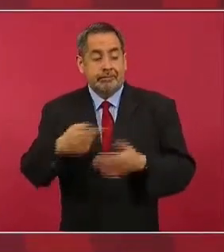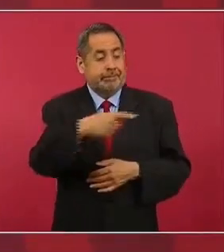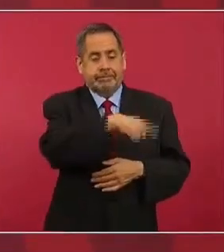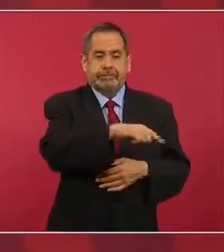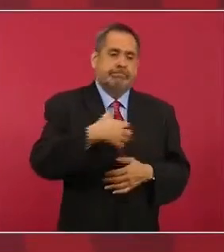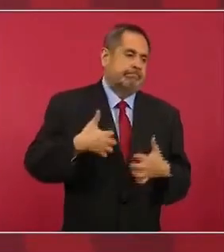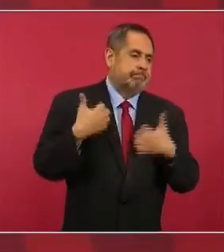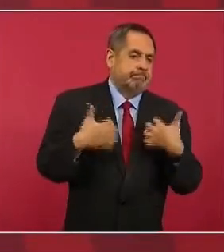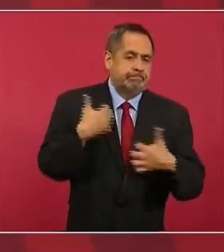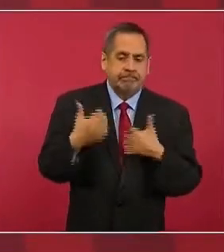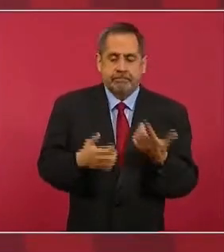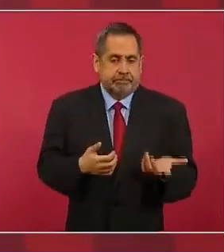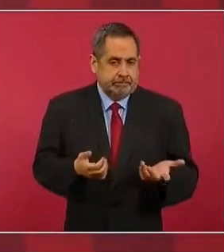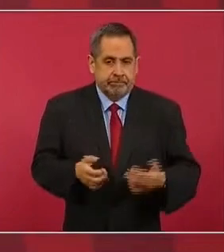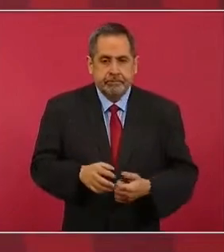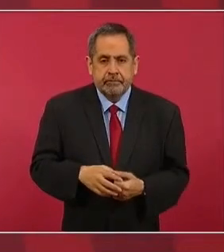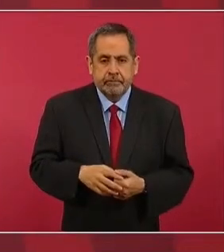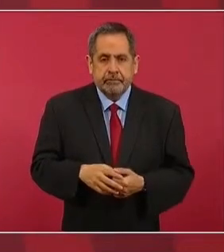los